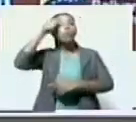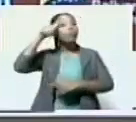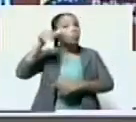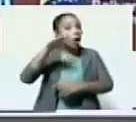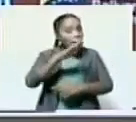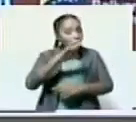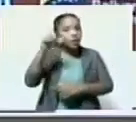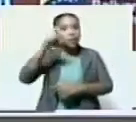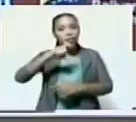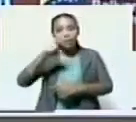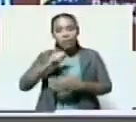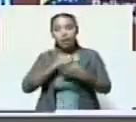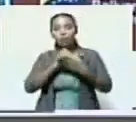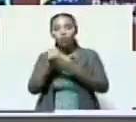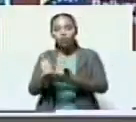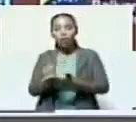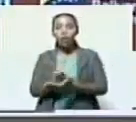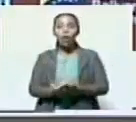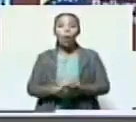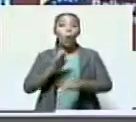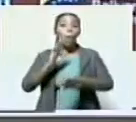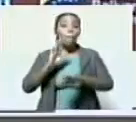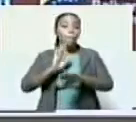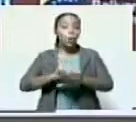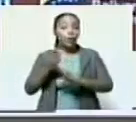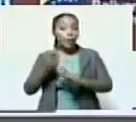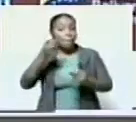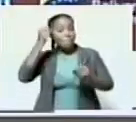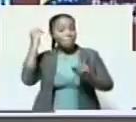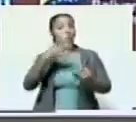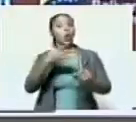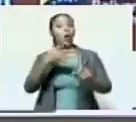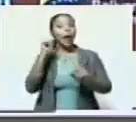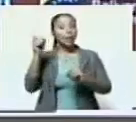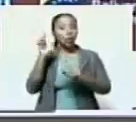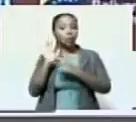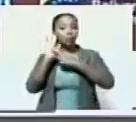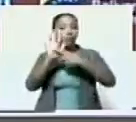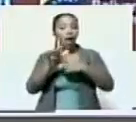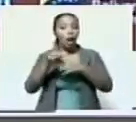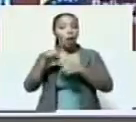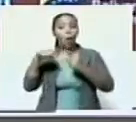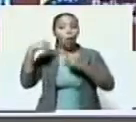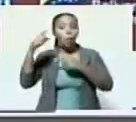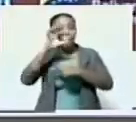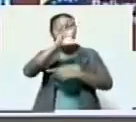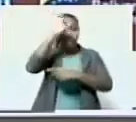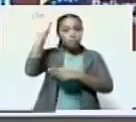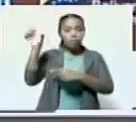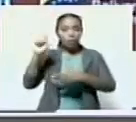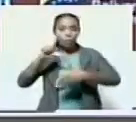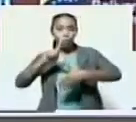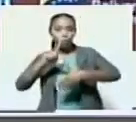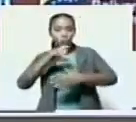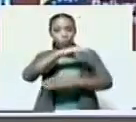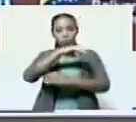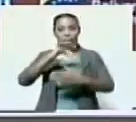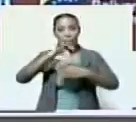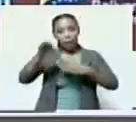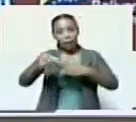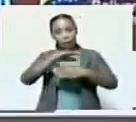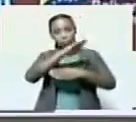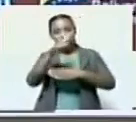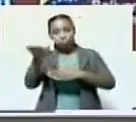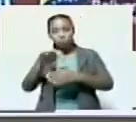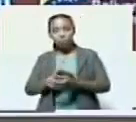todo, sino por el impacto que esto representa para el resto de los países de Latinoamérica y el Caribe. Sigue el